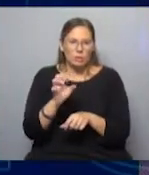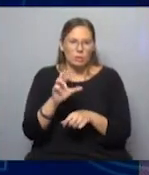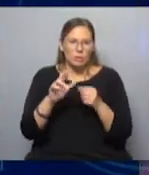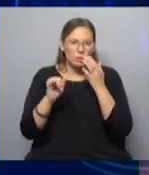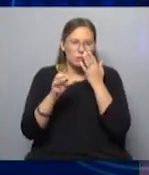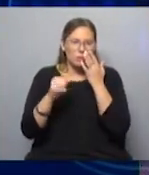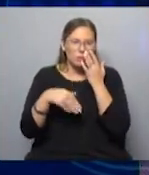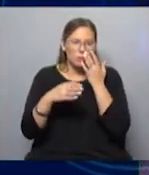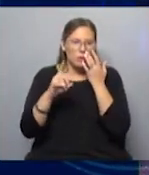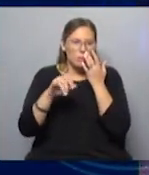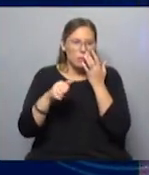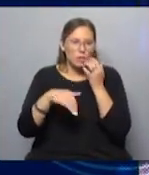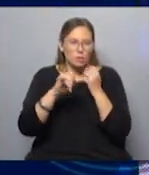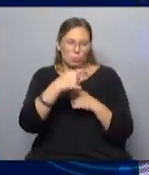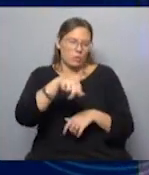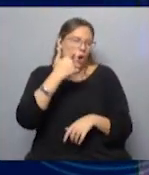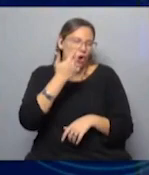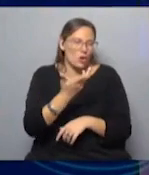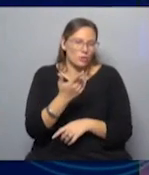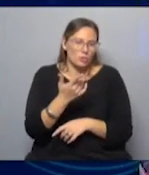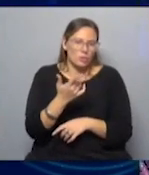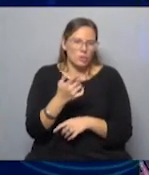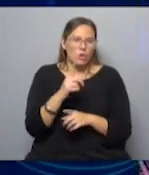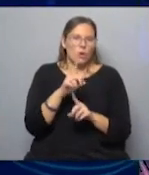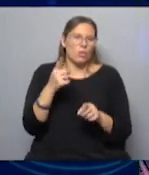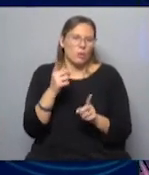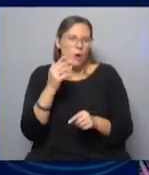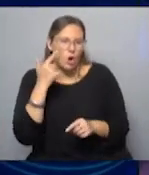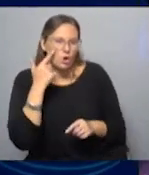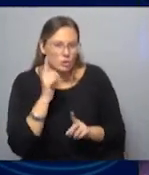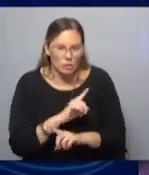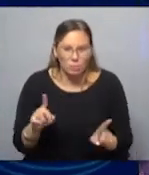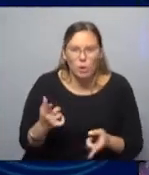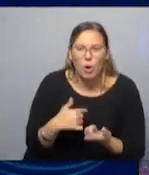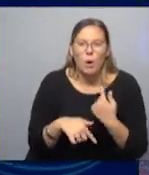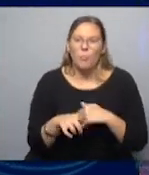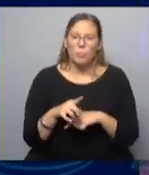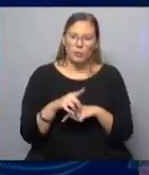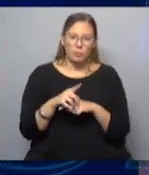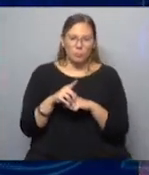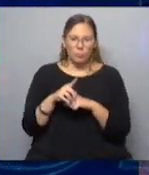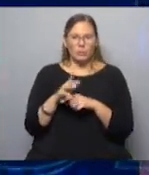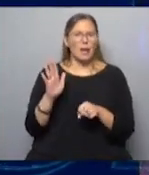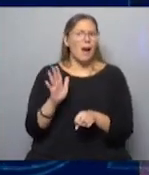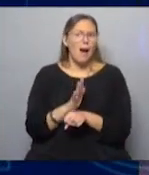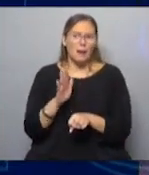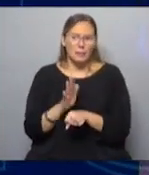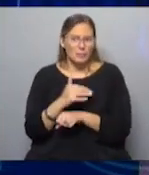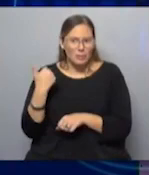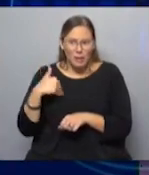saber en el jorge mayor ustedes no los conocen no tienen por qué conocerlos además pero bueno este eran grandes actores